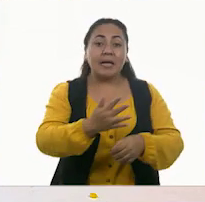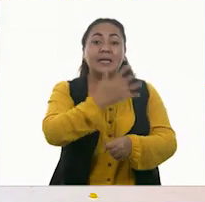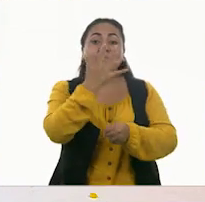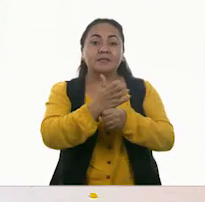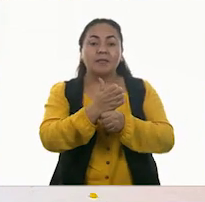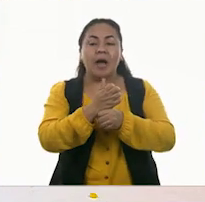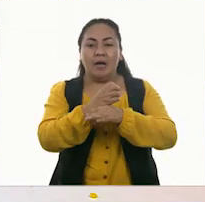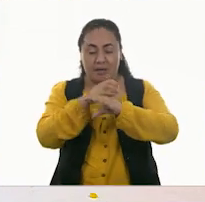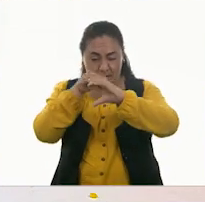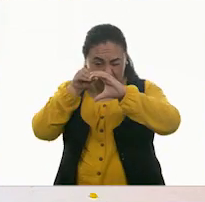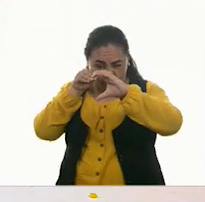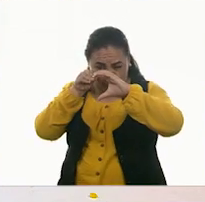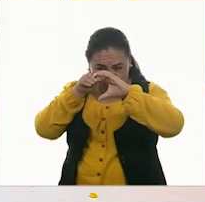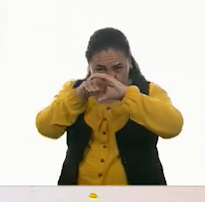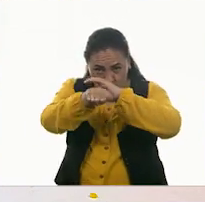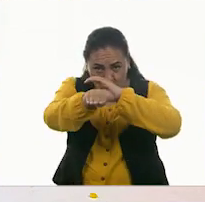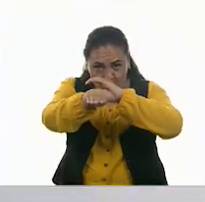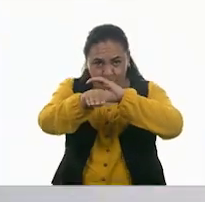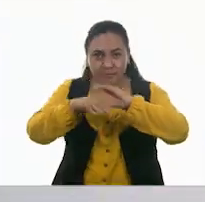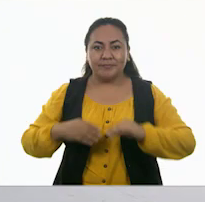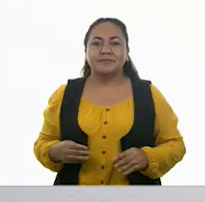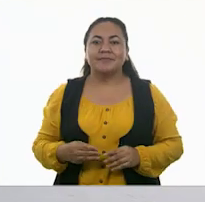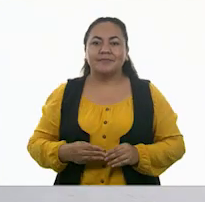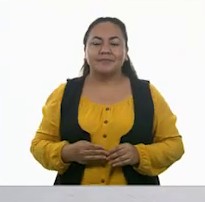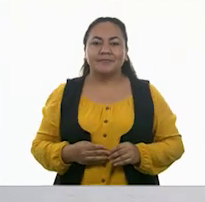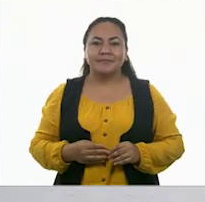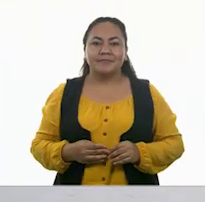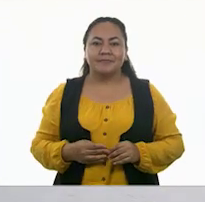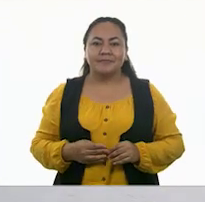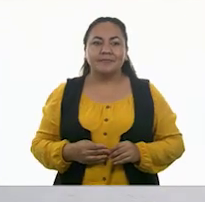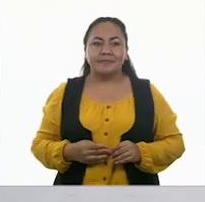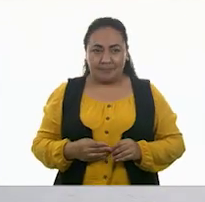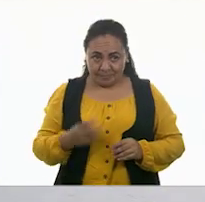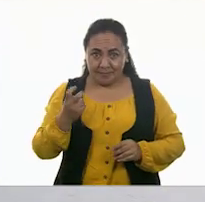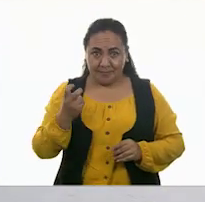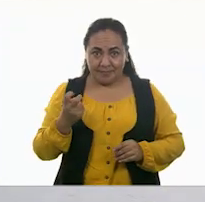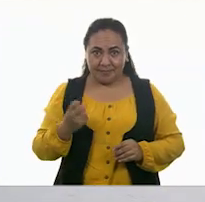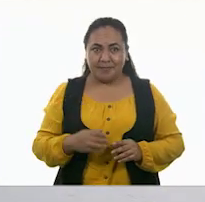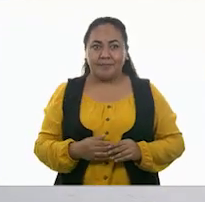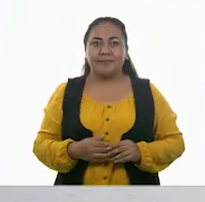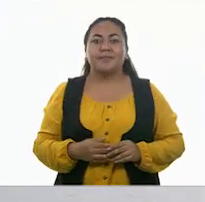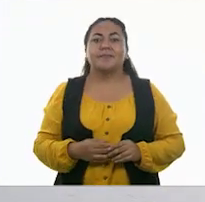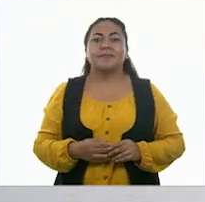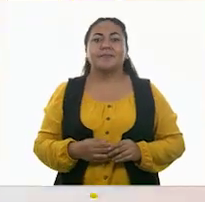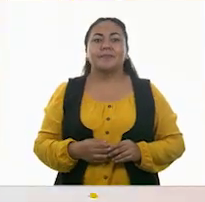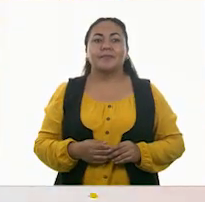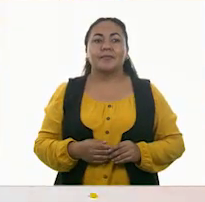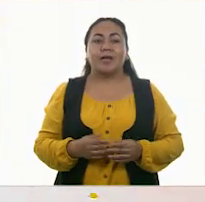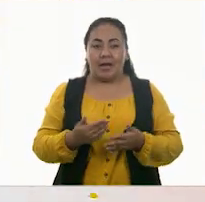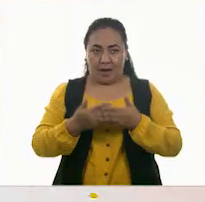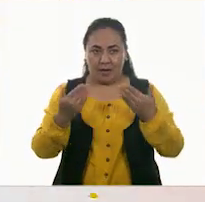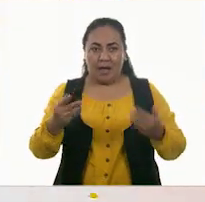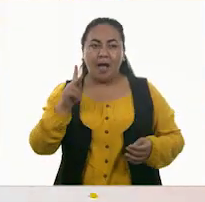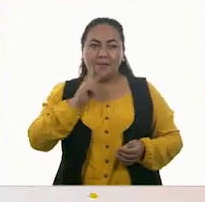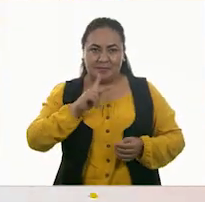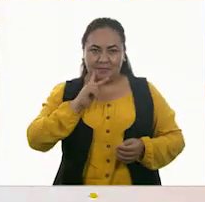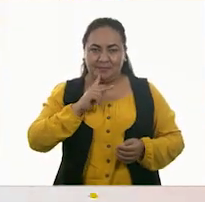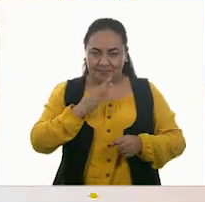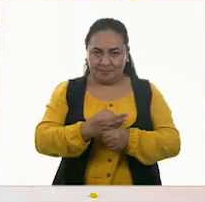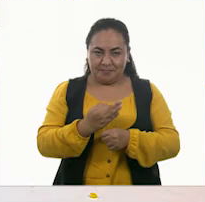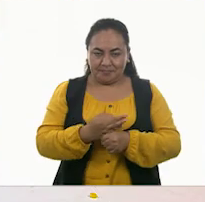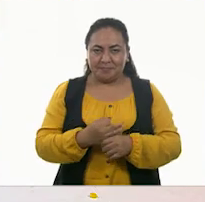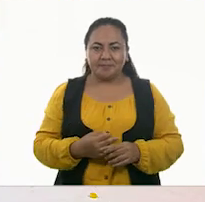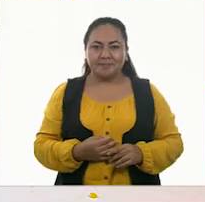que pase por el orificio. Esa es tu taparrosca. Con eso va a ser rodar eso.